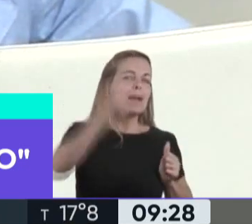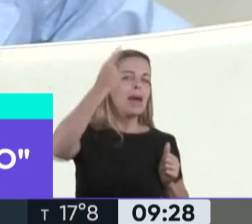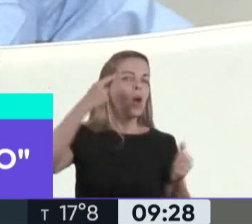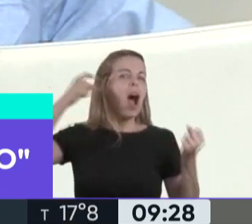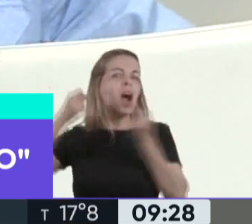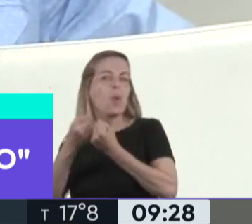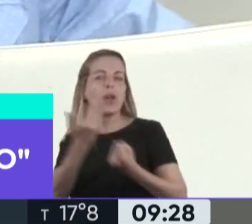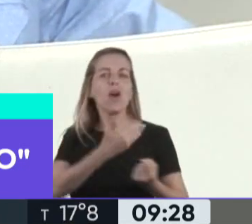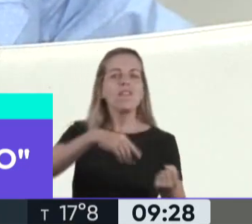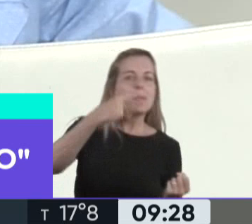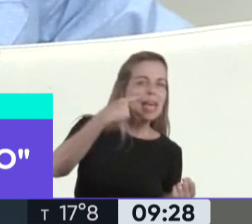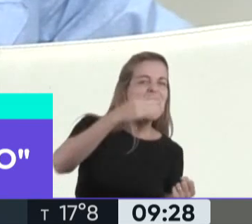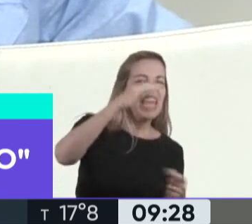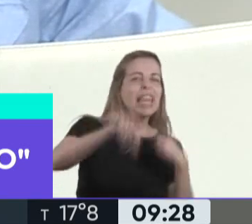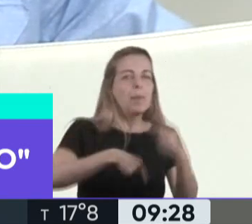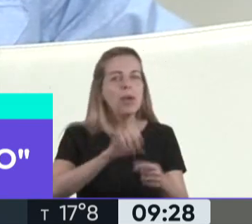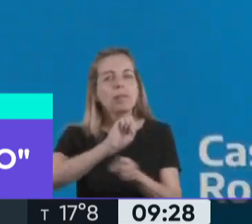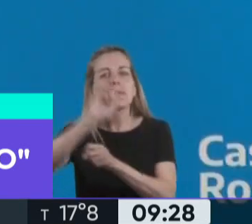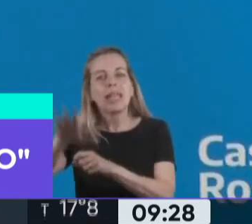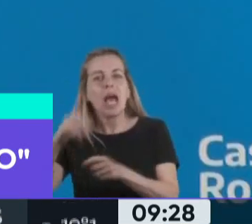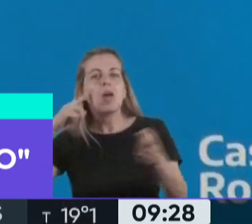del FMI y después enviar ese acuerdo?